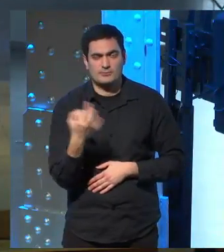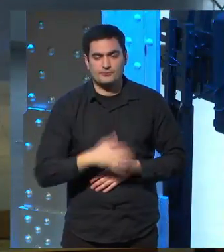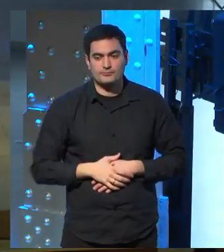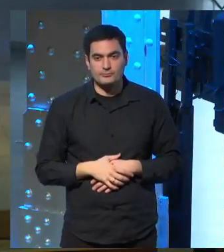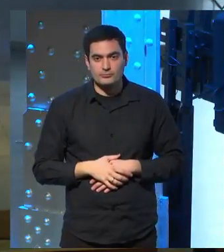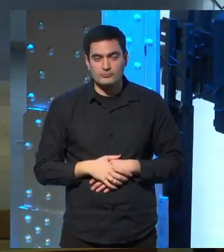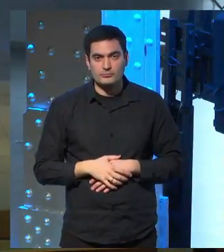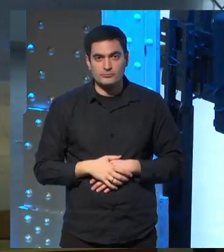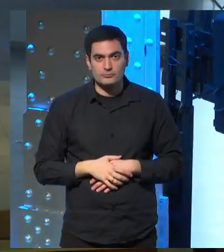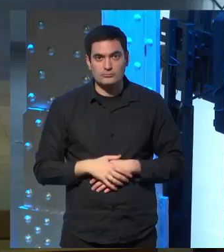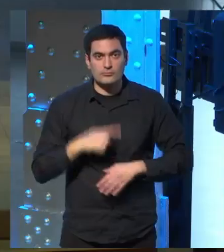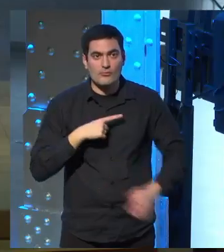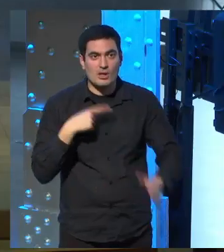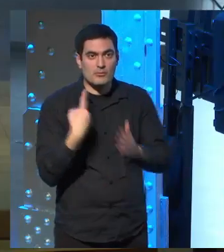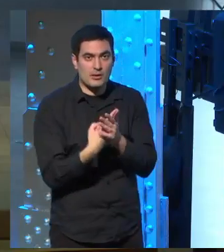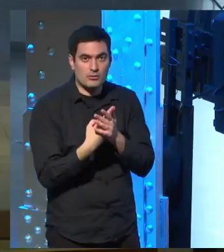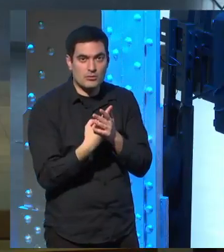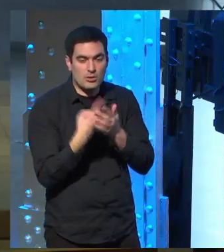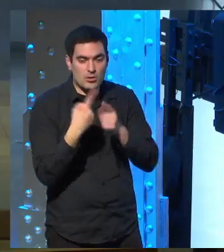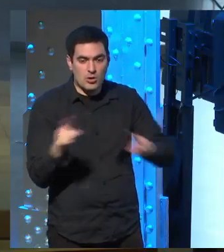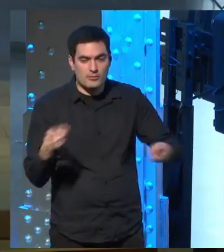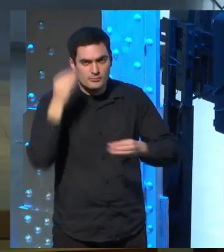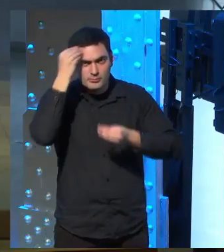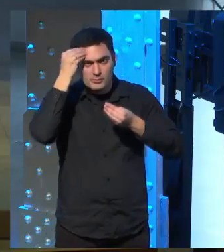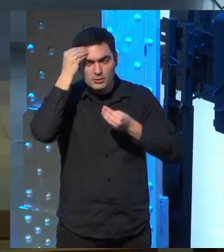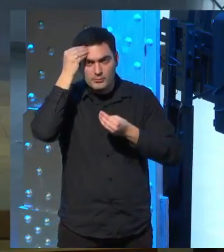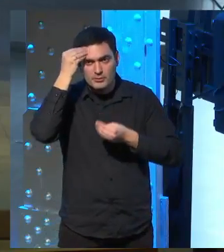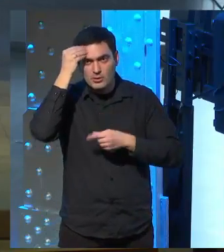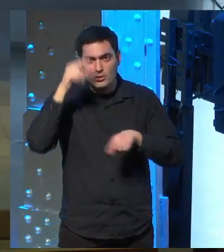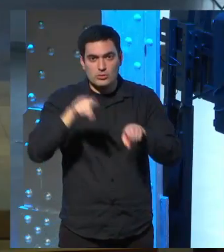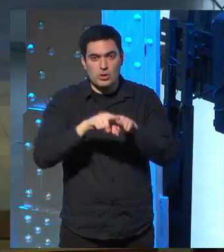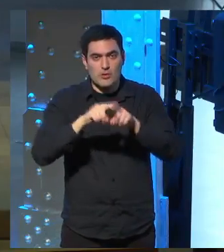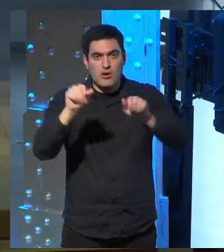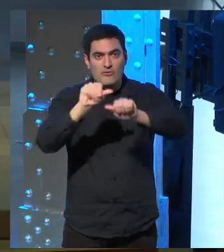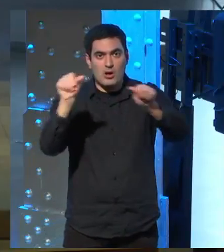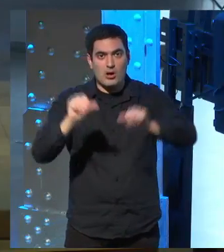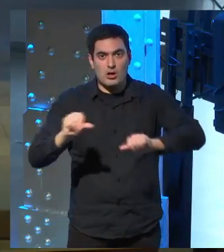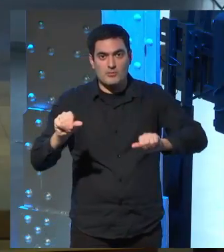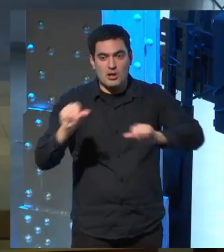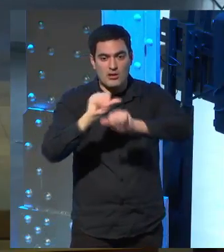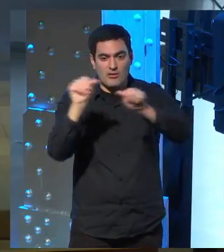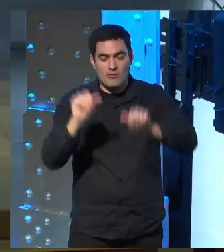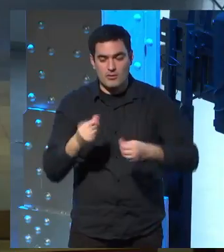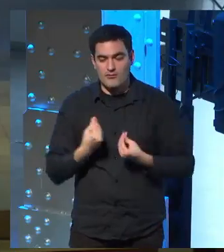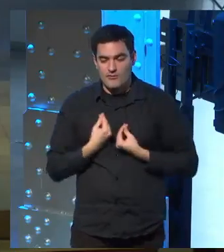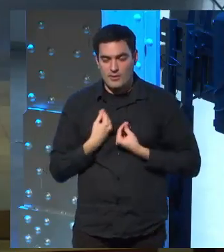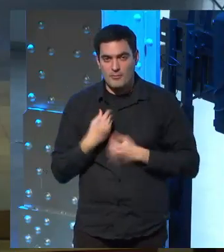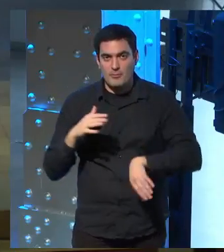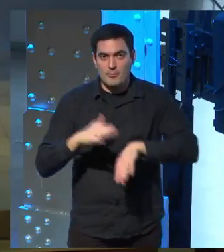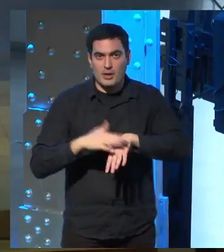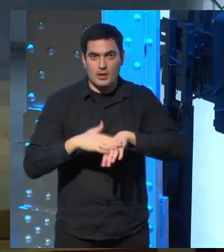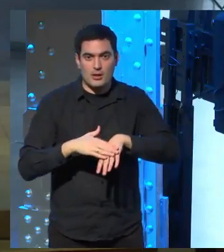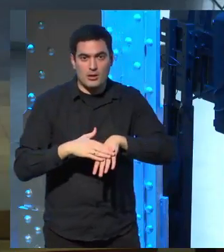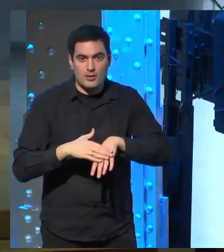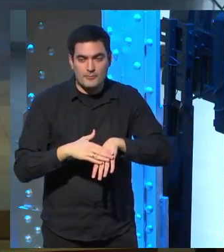eso que tú has apuntado, el concierto está pensado como una forma de vida